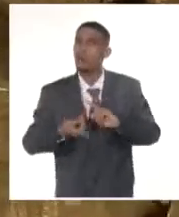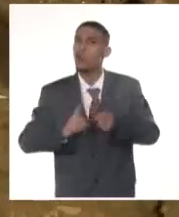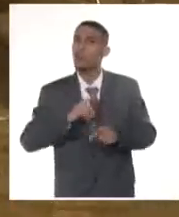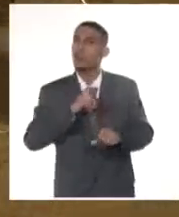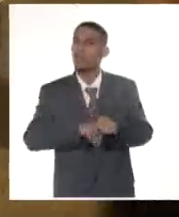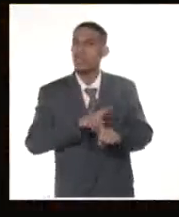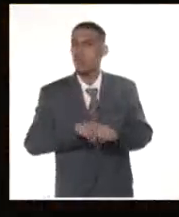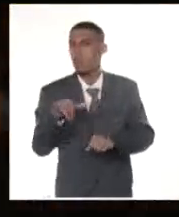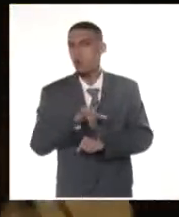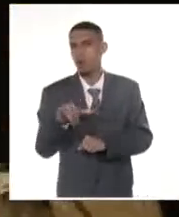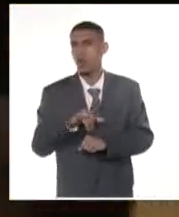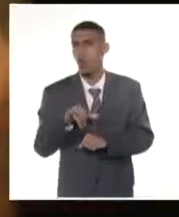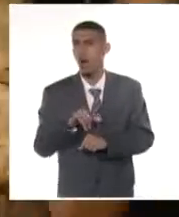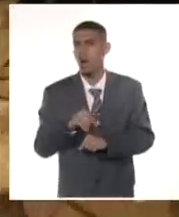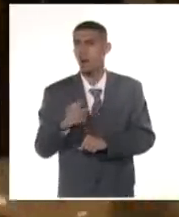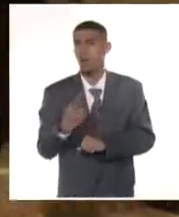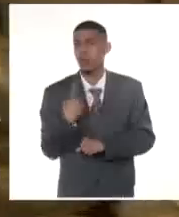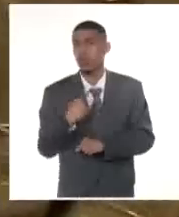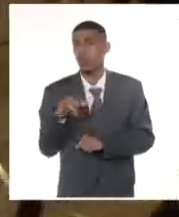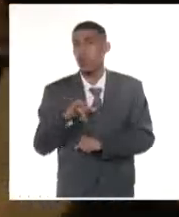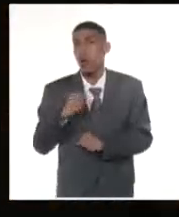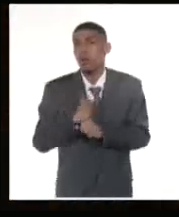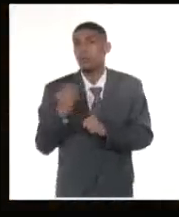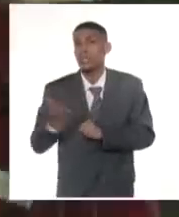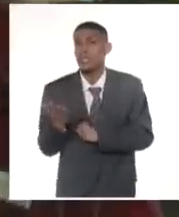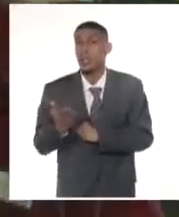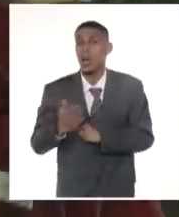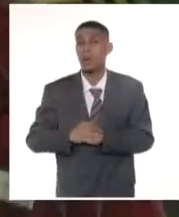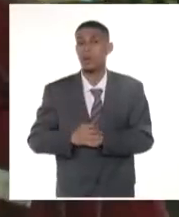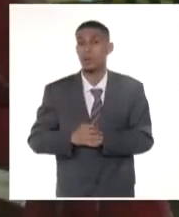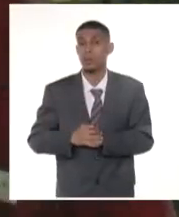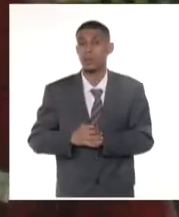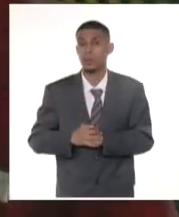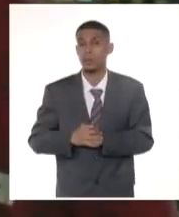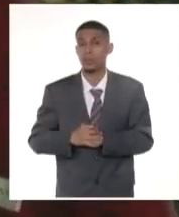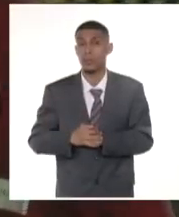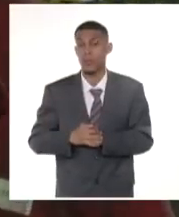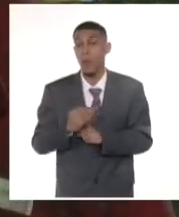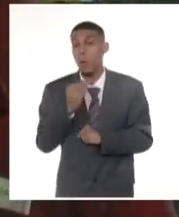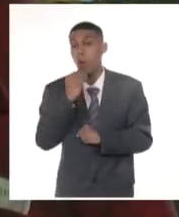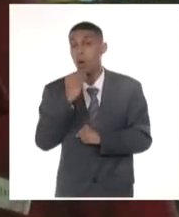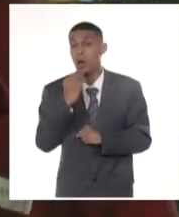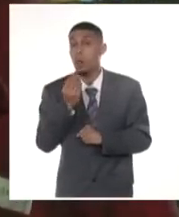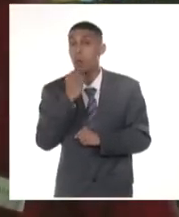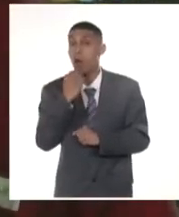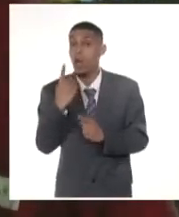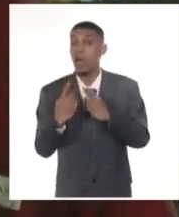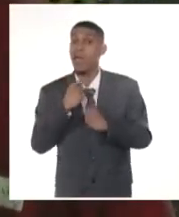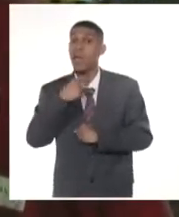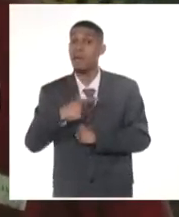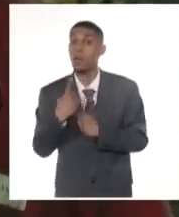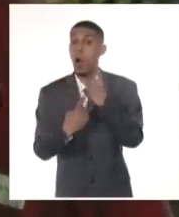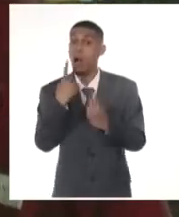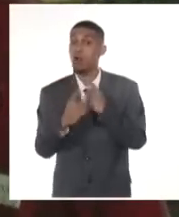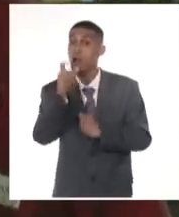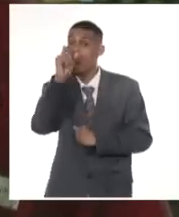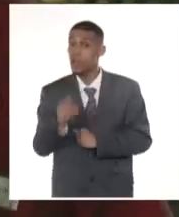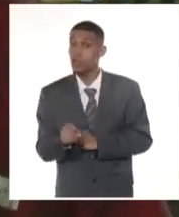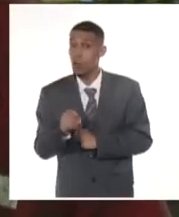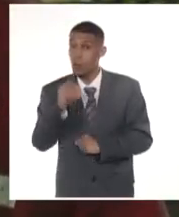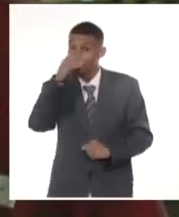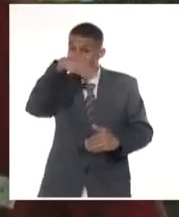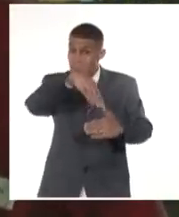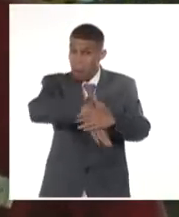estamos corriendo ahora a causa de que peligra y que hay un peligro inminente y que